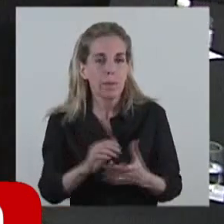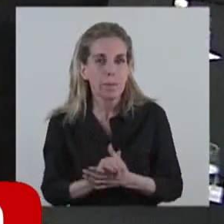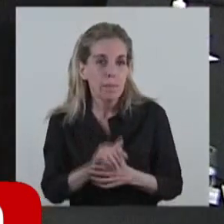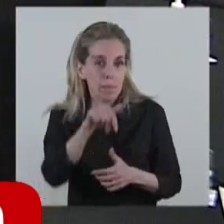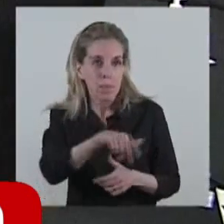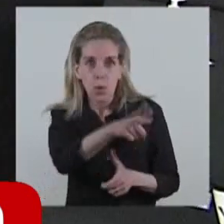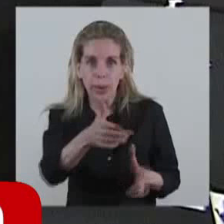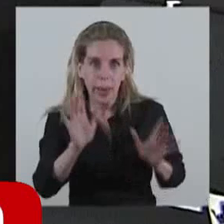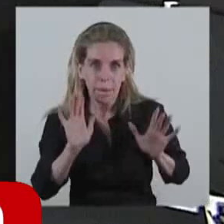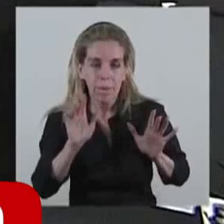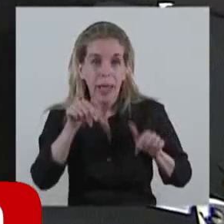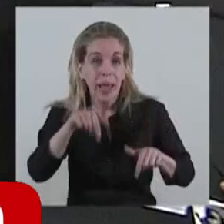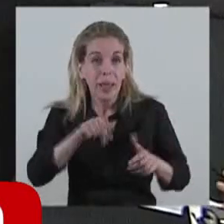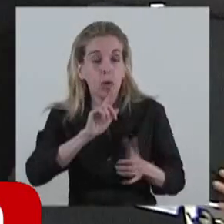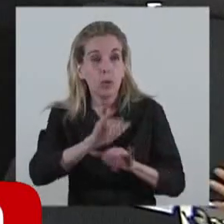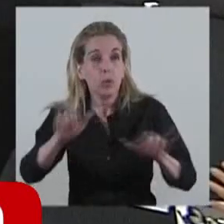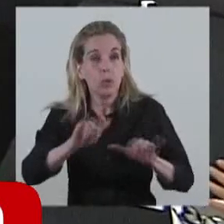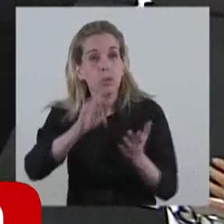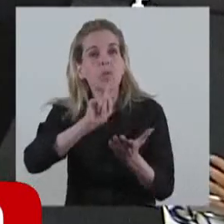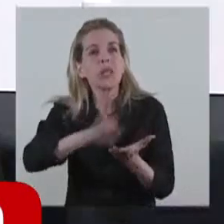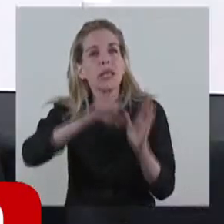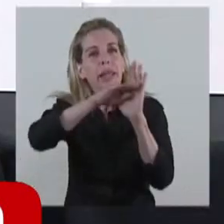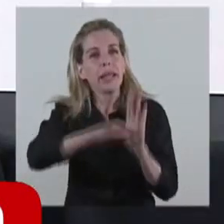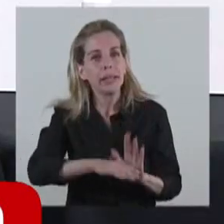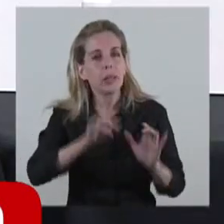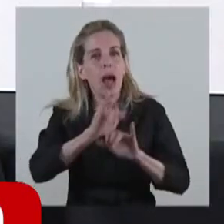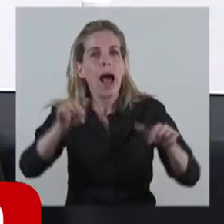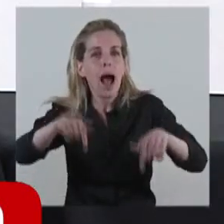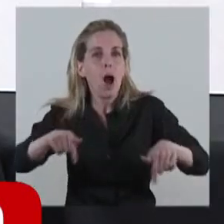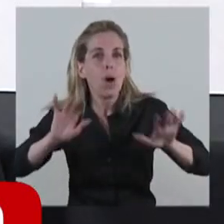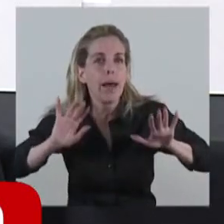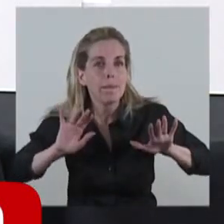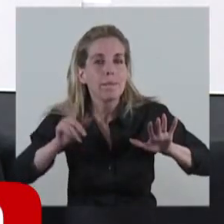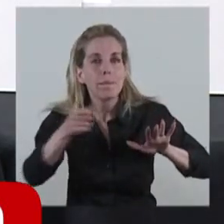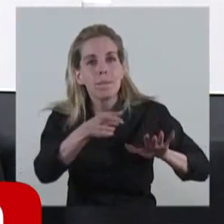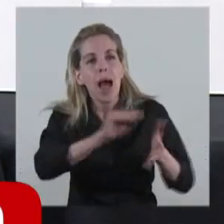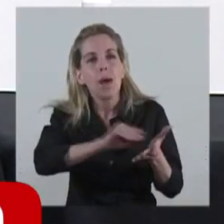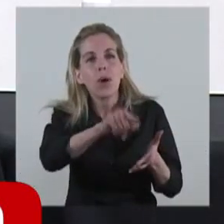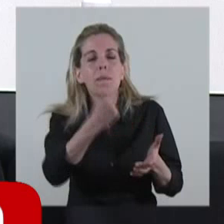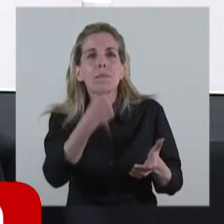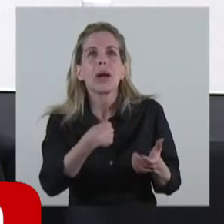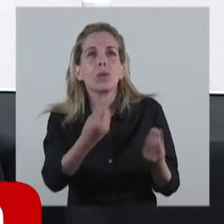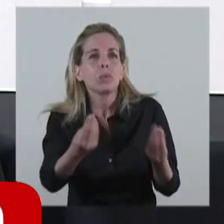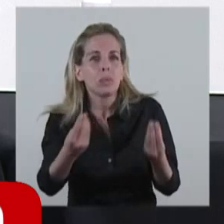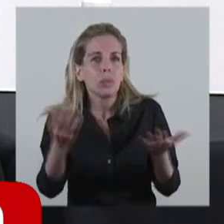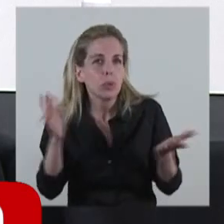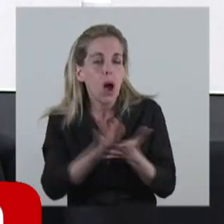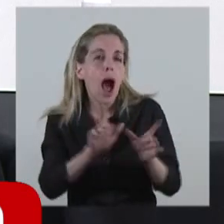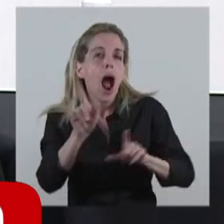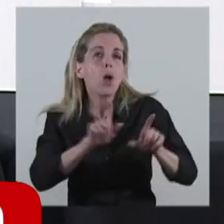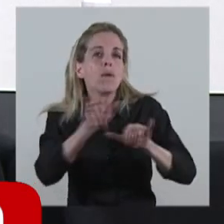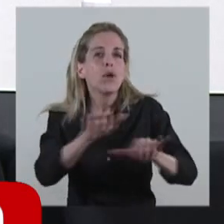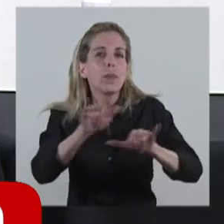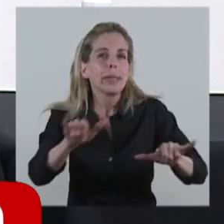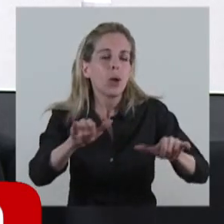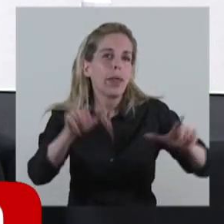estas medidas las estamos anunciando en este momento, así que no sé, puede haberse guiado por algún tipo de información de los medios